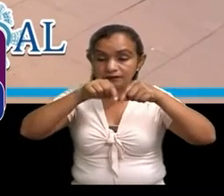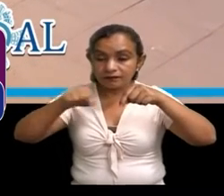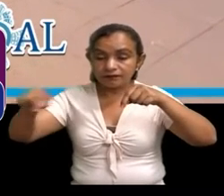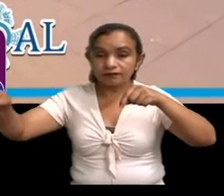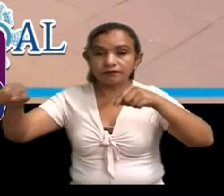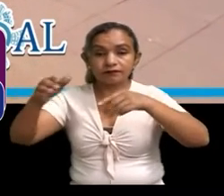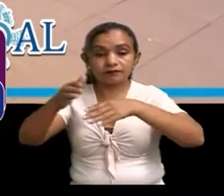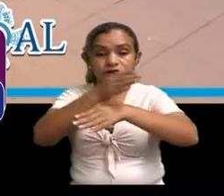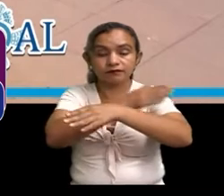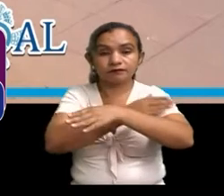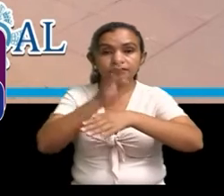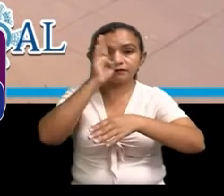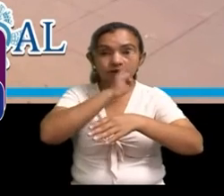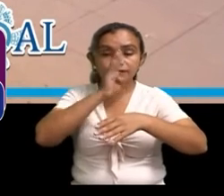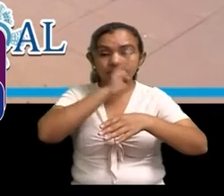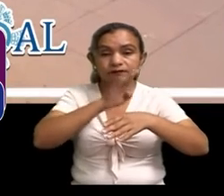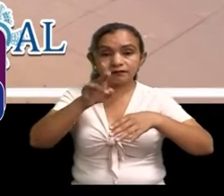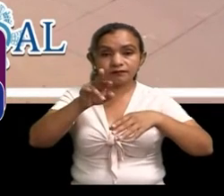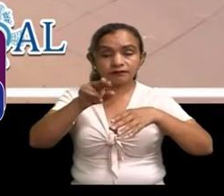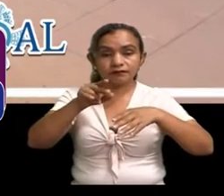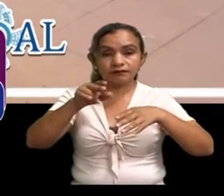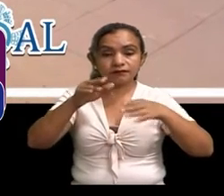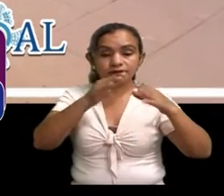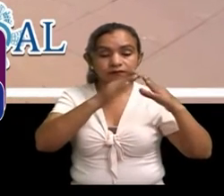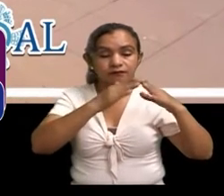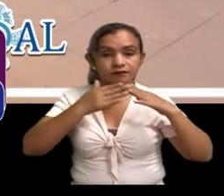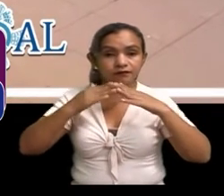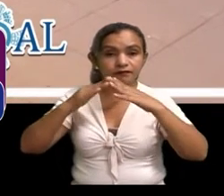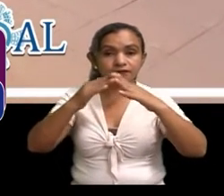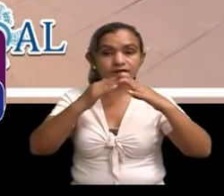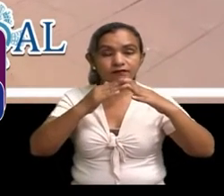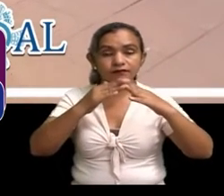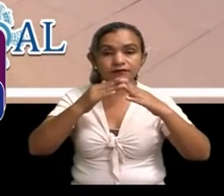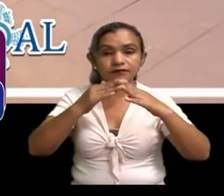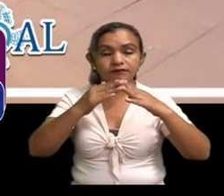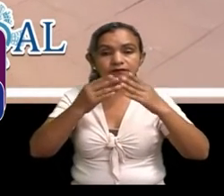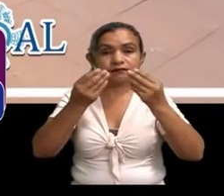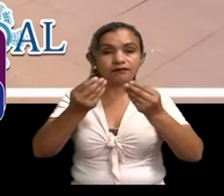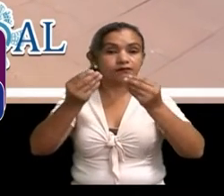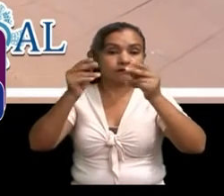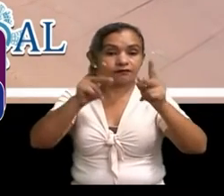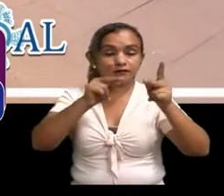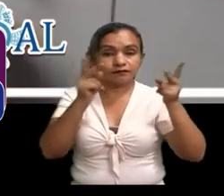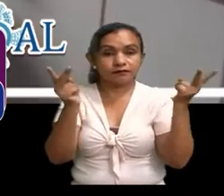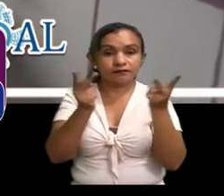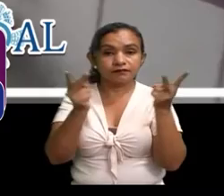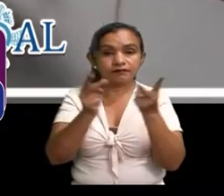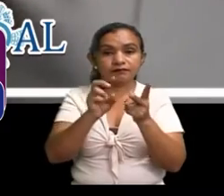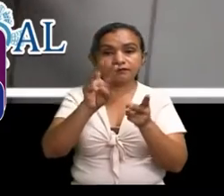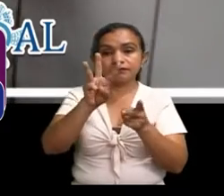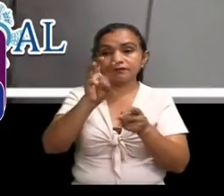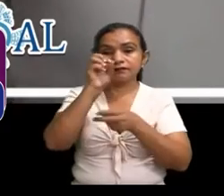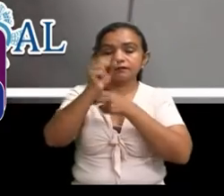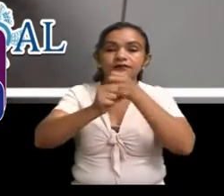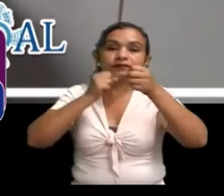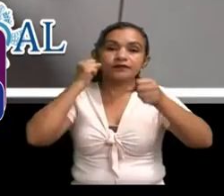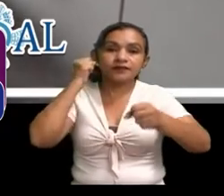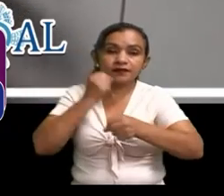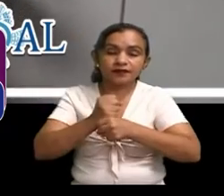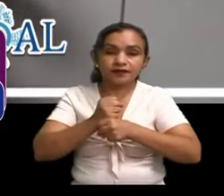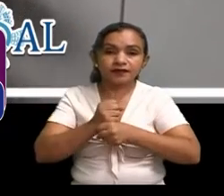llegar a Bluefield, pero sobre la vía. Es una comunidad, un asentamiento de que tenía 30 años de